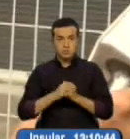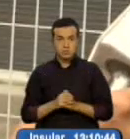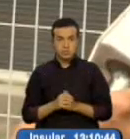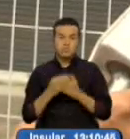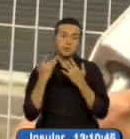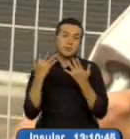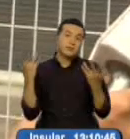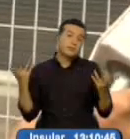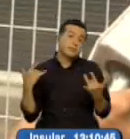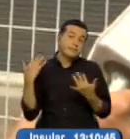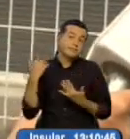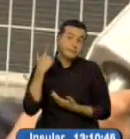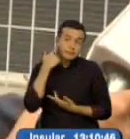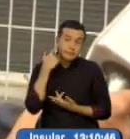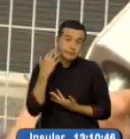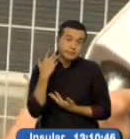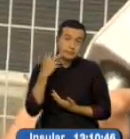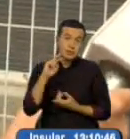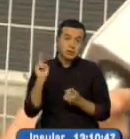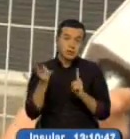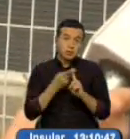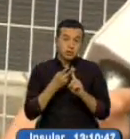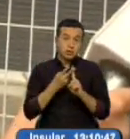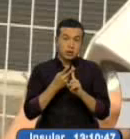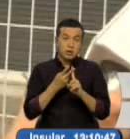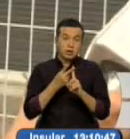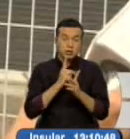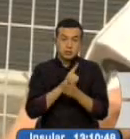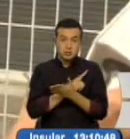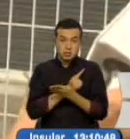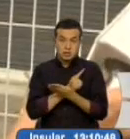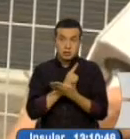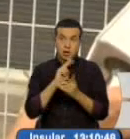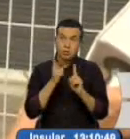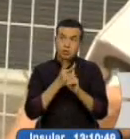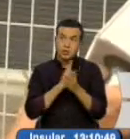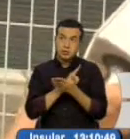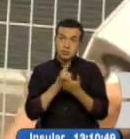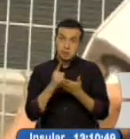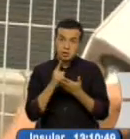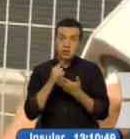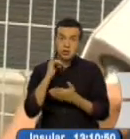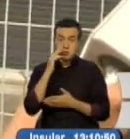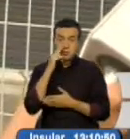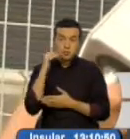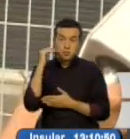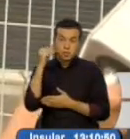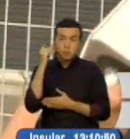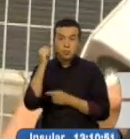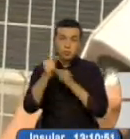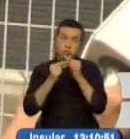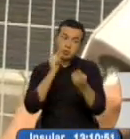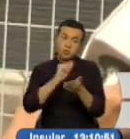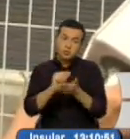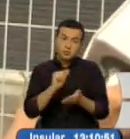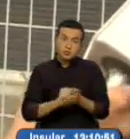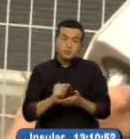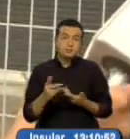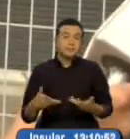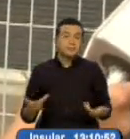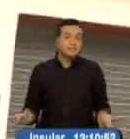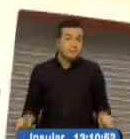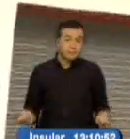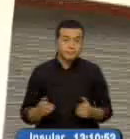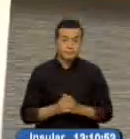Esperar, pues, ¿qué dicen? Que la segunda semana de junio dicen que van a devolver $5.000. Y después ir cobrando poco a poco. ¿Qué más se puede